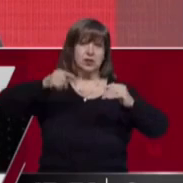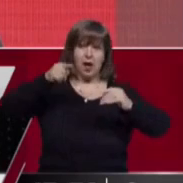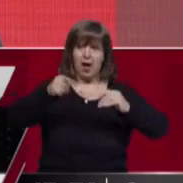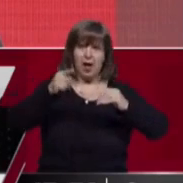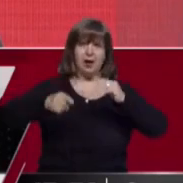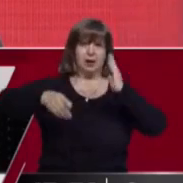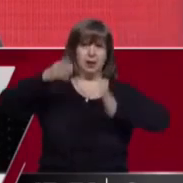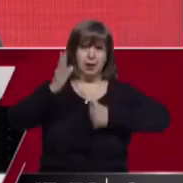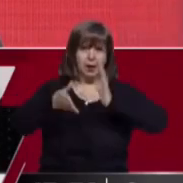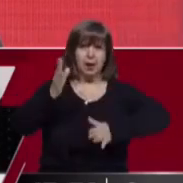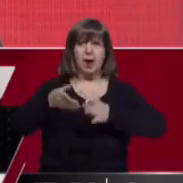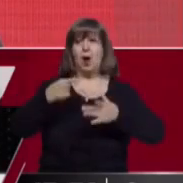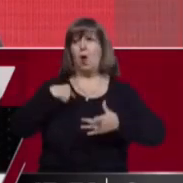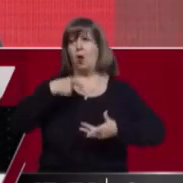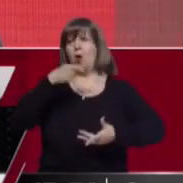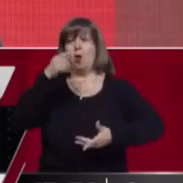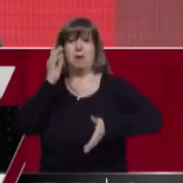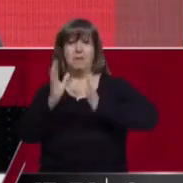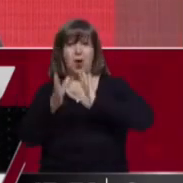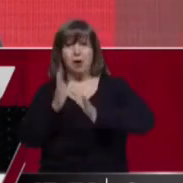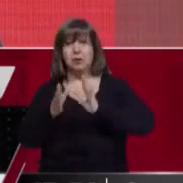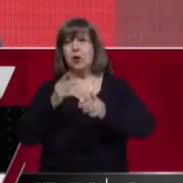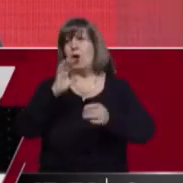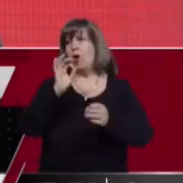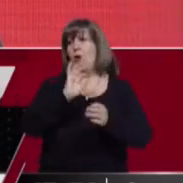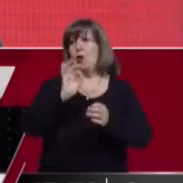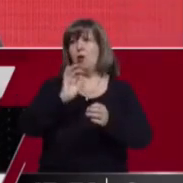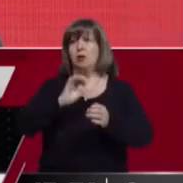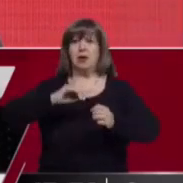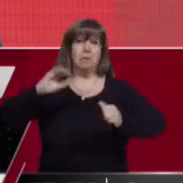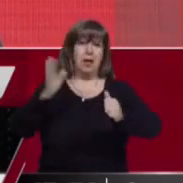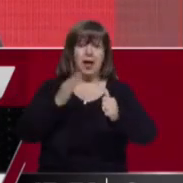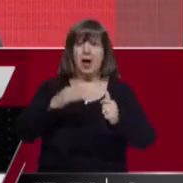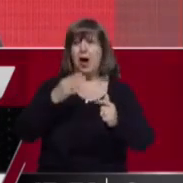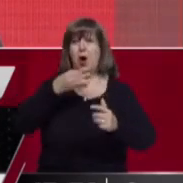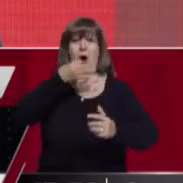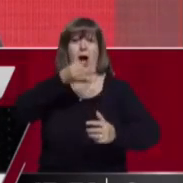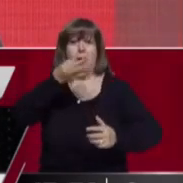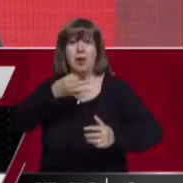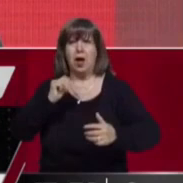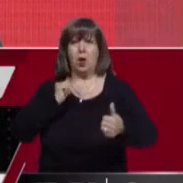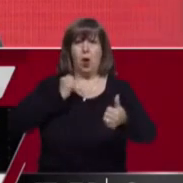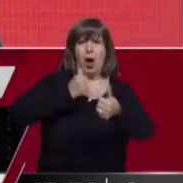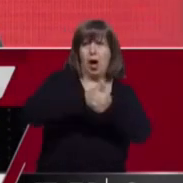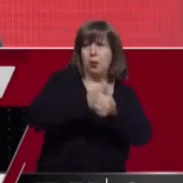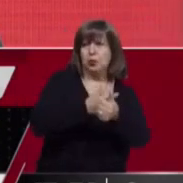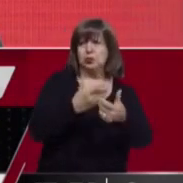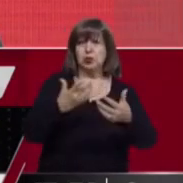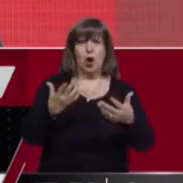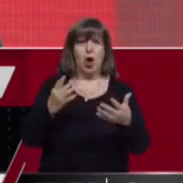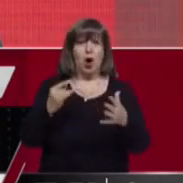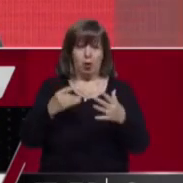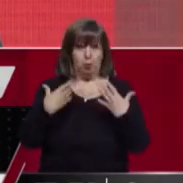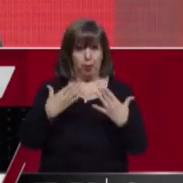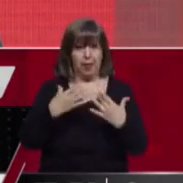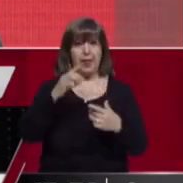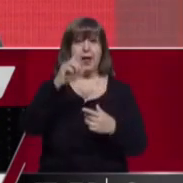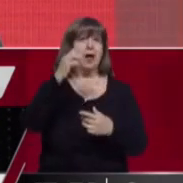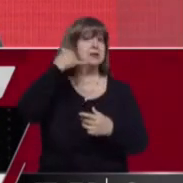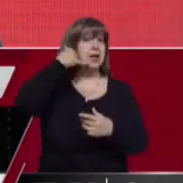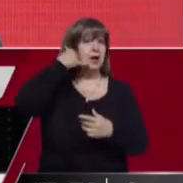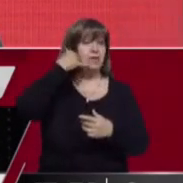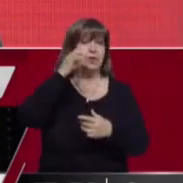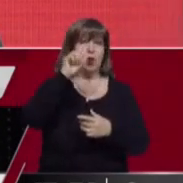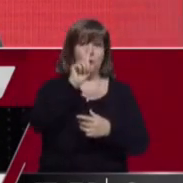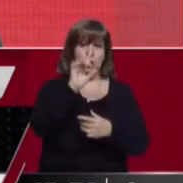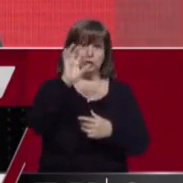que es importantísimo que cualquier persona de la comunidad que tome conocimiento de que algún niño, niña, adolescente, hasta